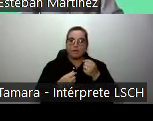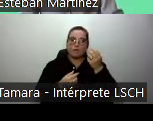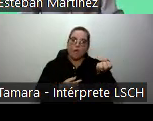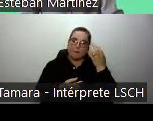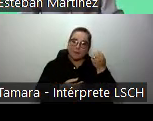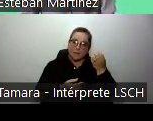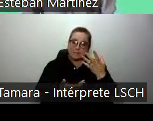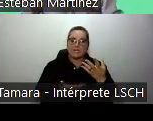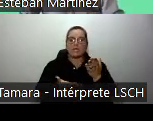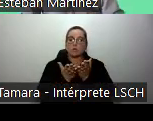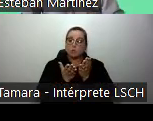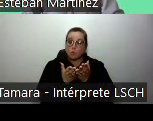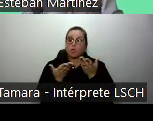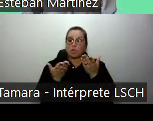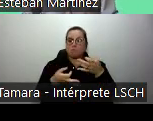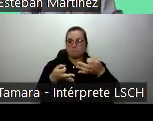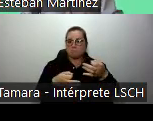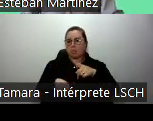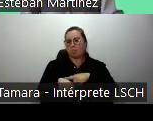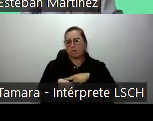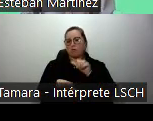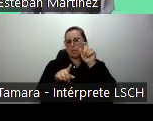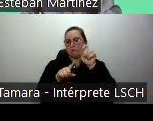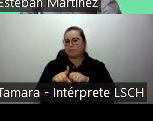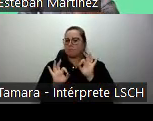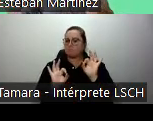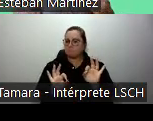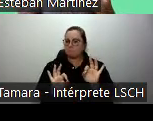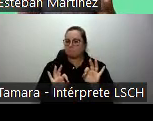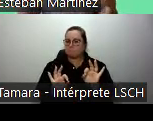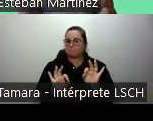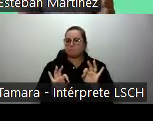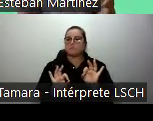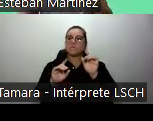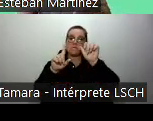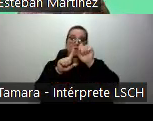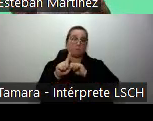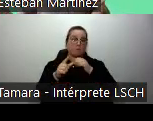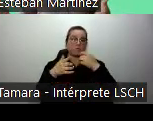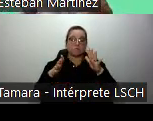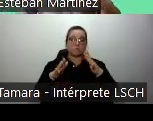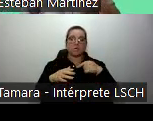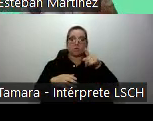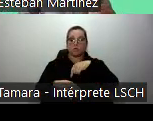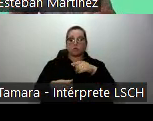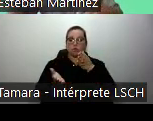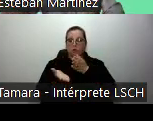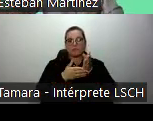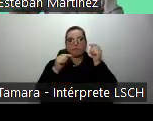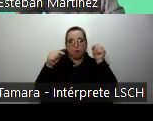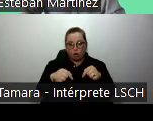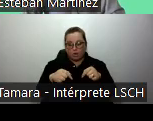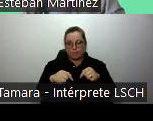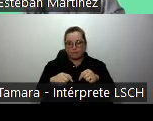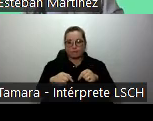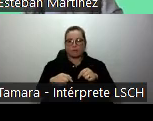es realista y cumple con el tiempo dice en se meses en se meses Que obviamente ahora lo ponemos a partir de hoy Entonces estamos hablando de alguien que